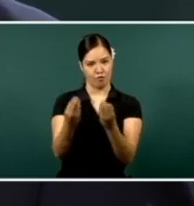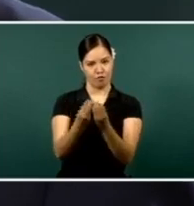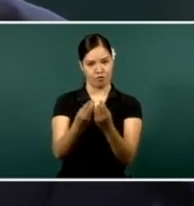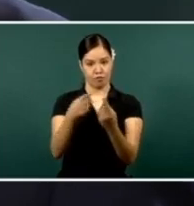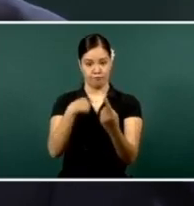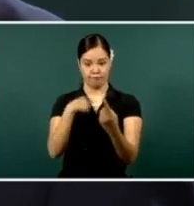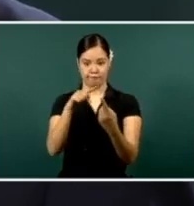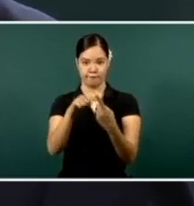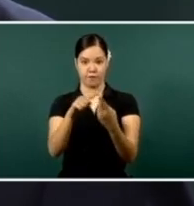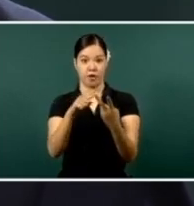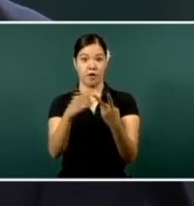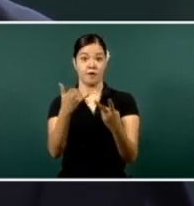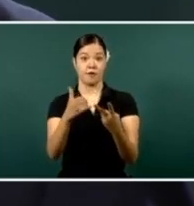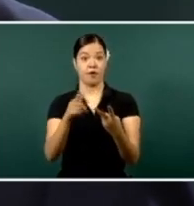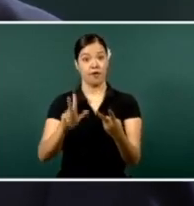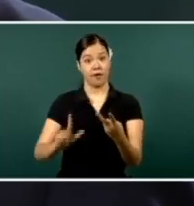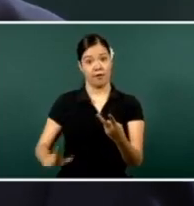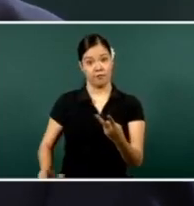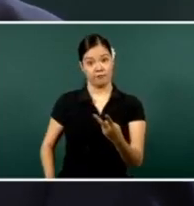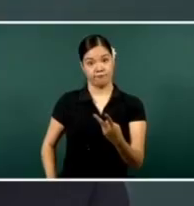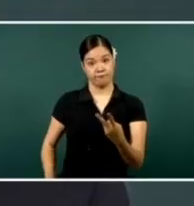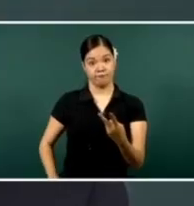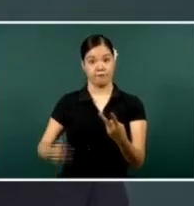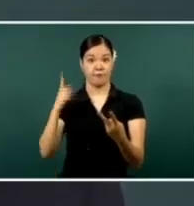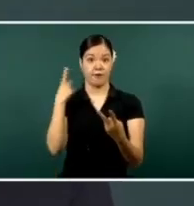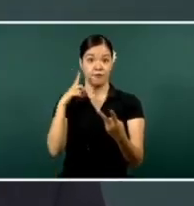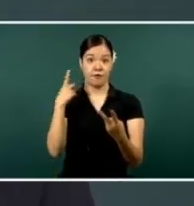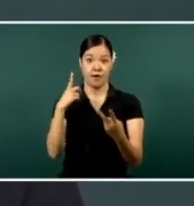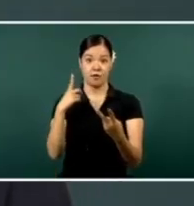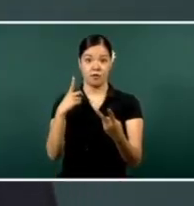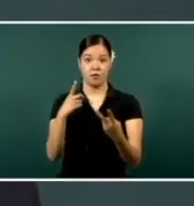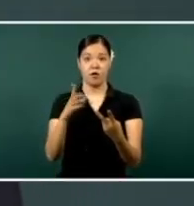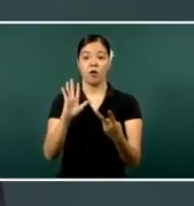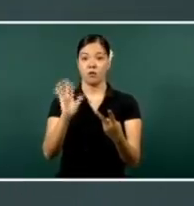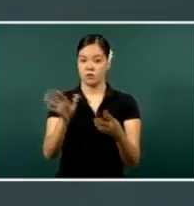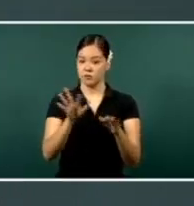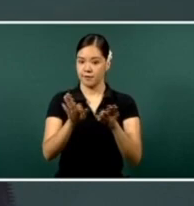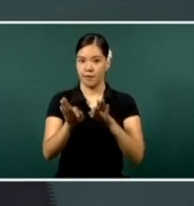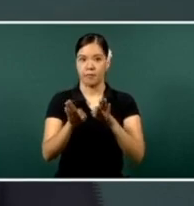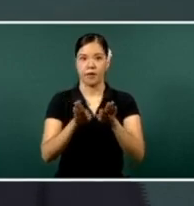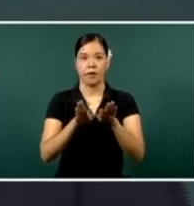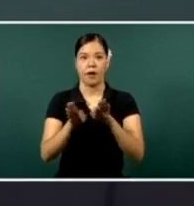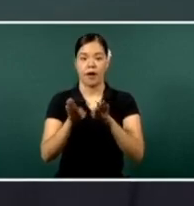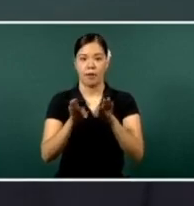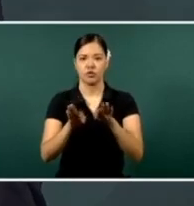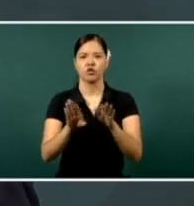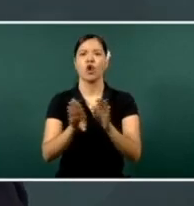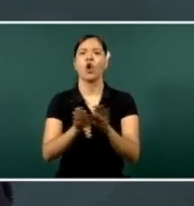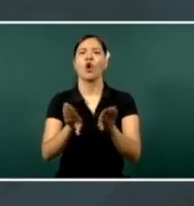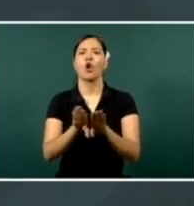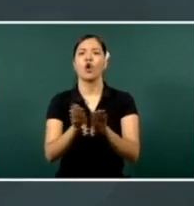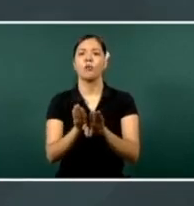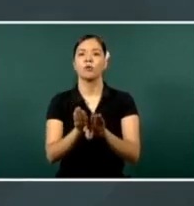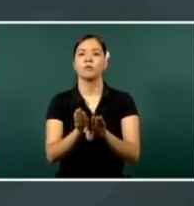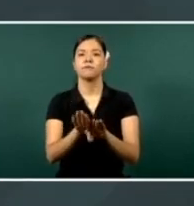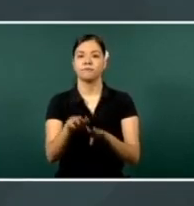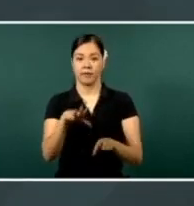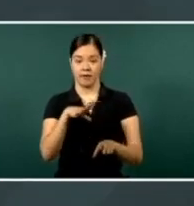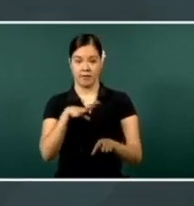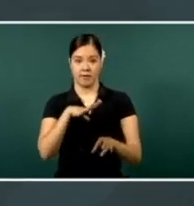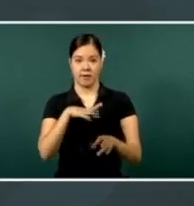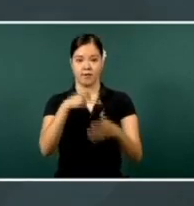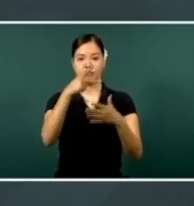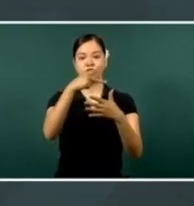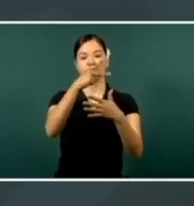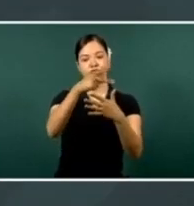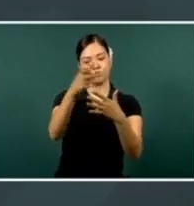de vida. En Durango se están aplicando programas para